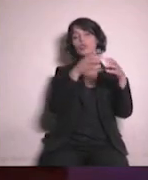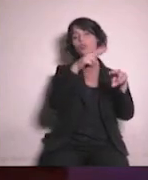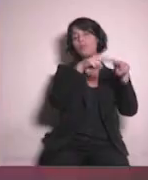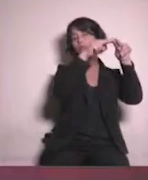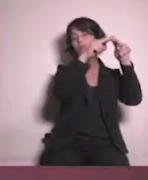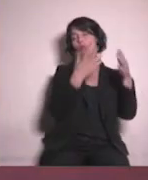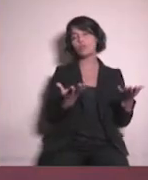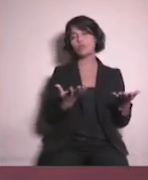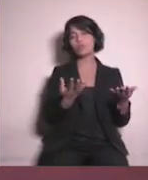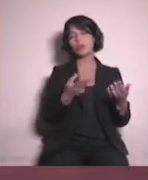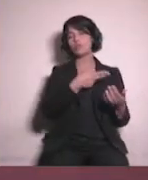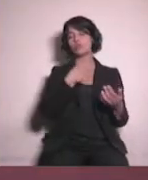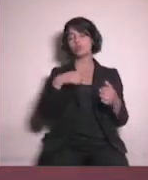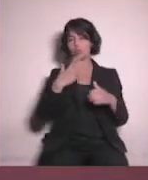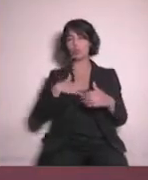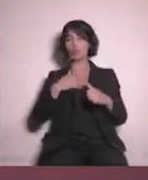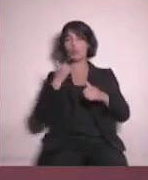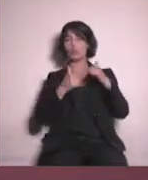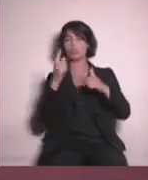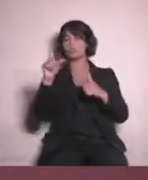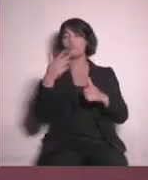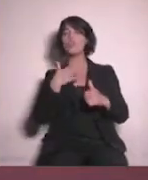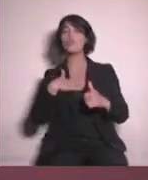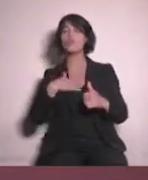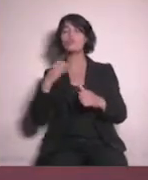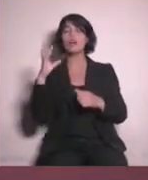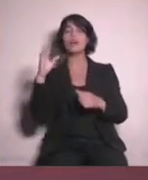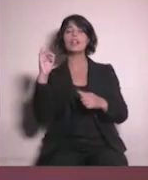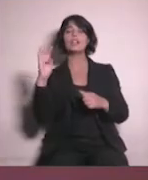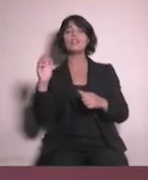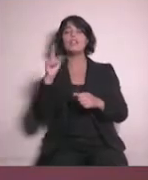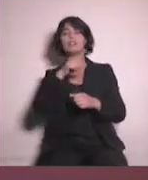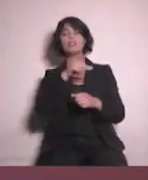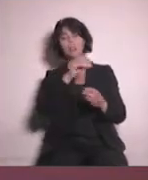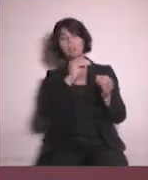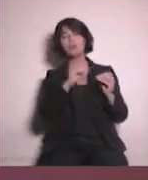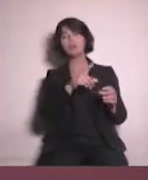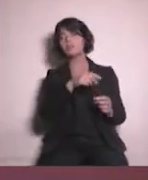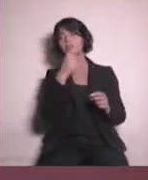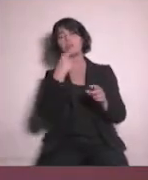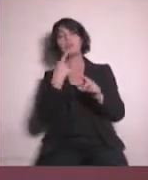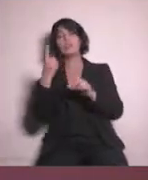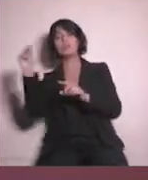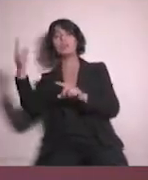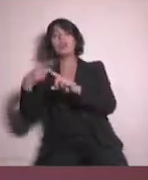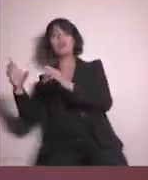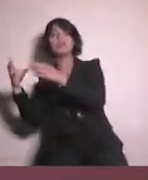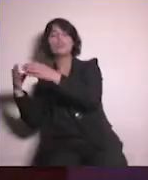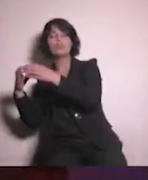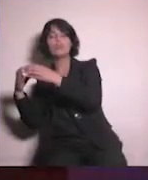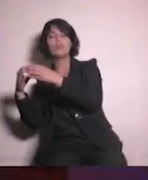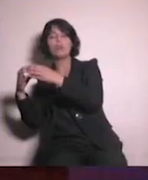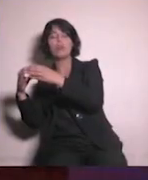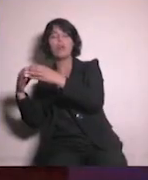cambiar. A nosotros nos encanta, si no le gusta la rentabilidad se puede ir a la AFP del lado, si no le gusta la comisión hay una más barata.